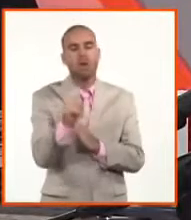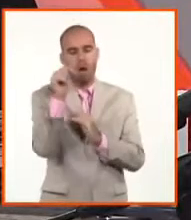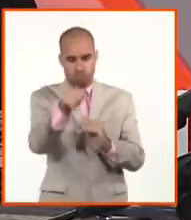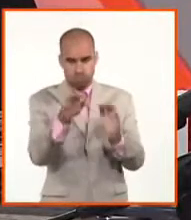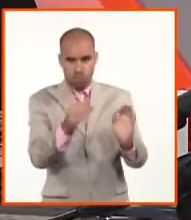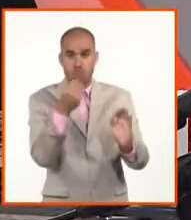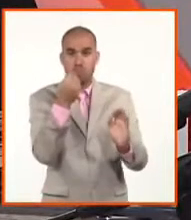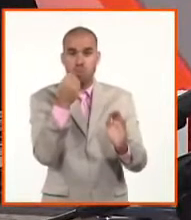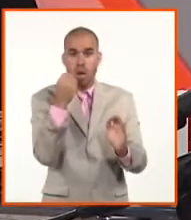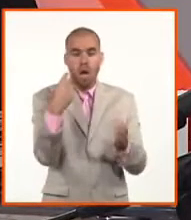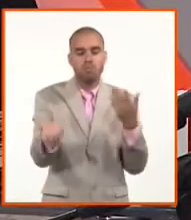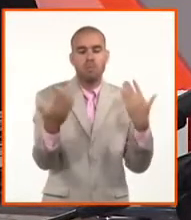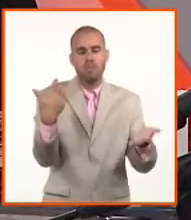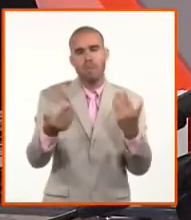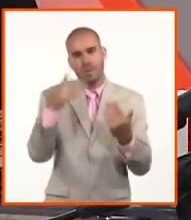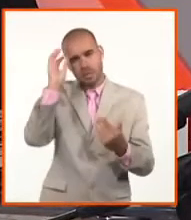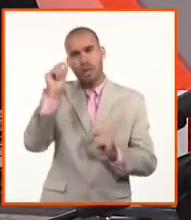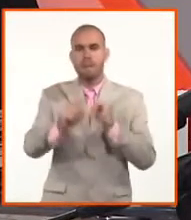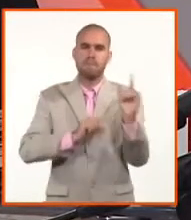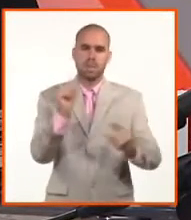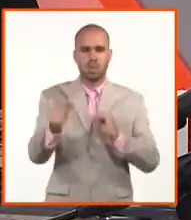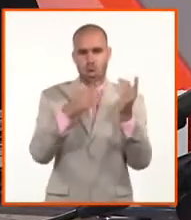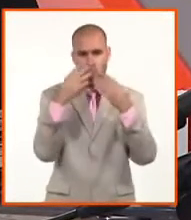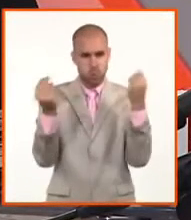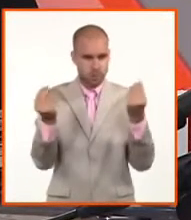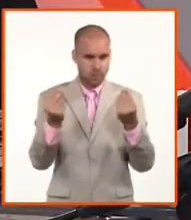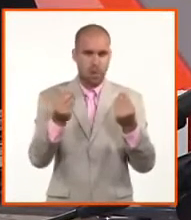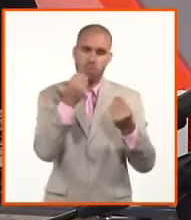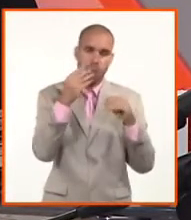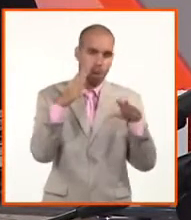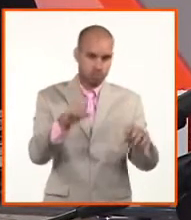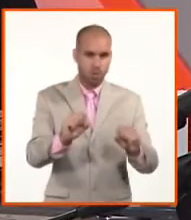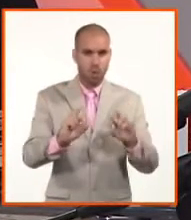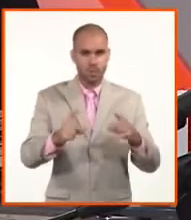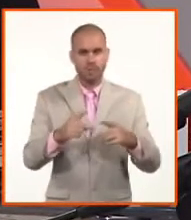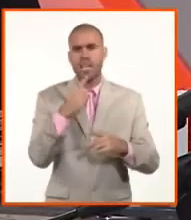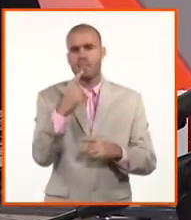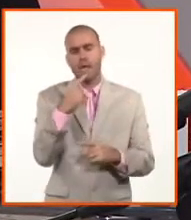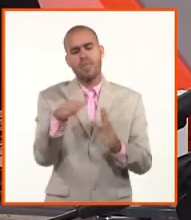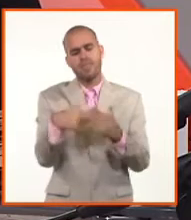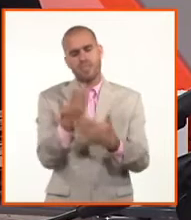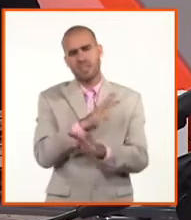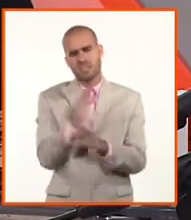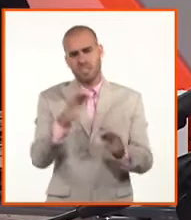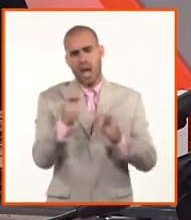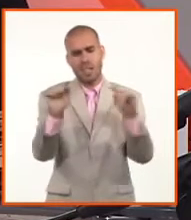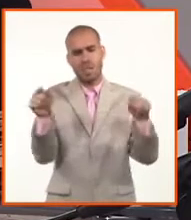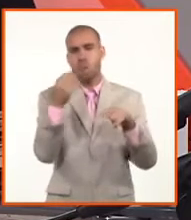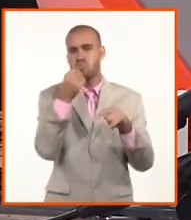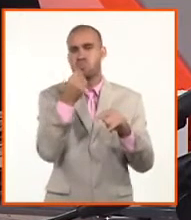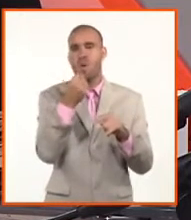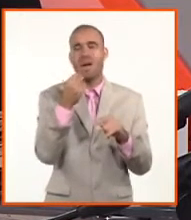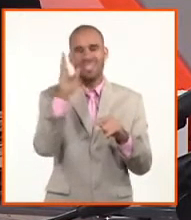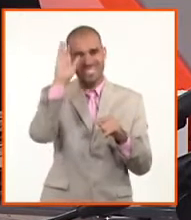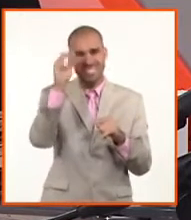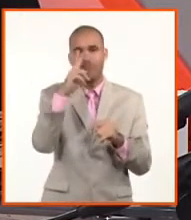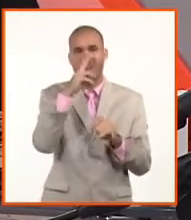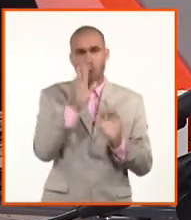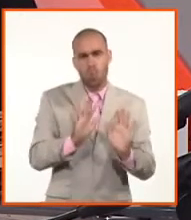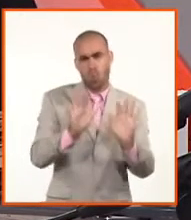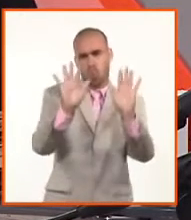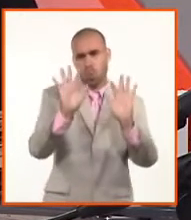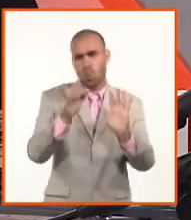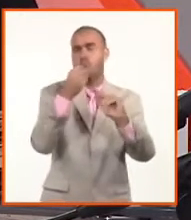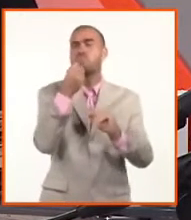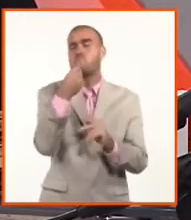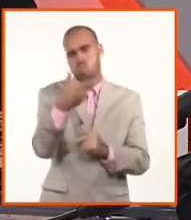rescatar los cuerpos de los desaparecidos. Es normal que durante varios días del lugar emane humo, dijeron las autoridades de los bomberos.